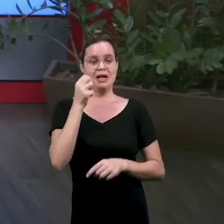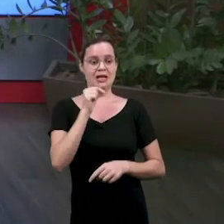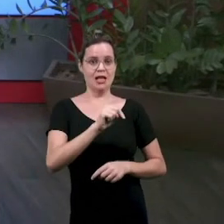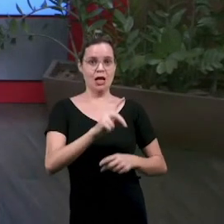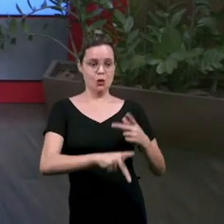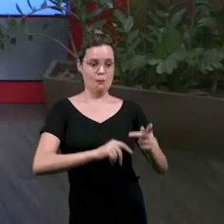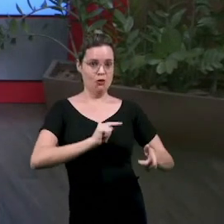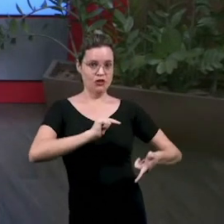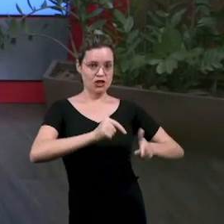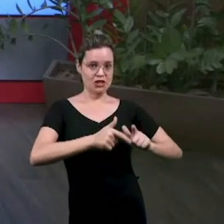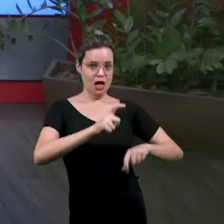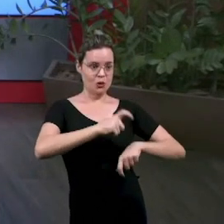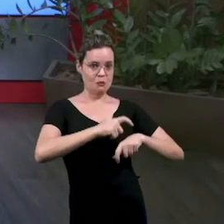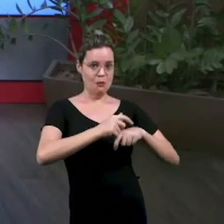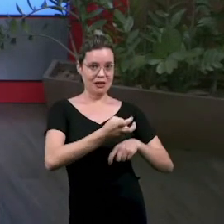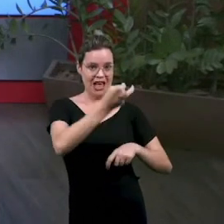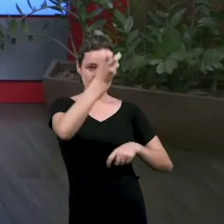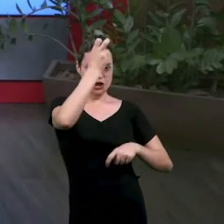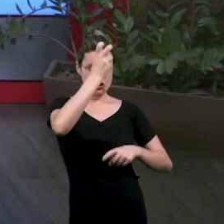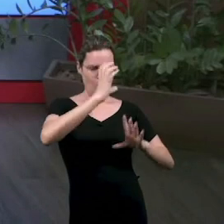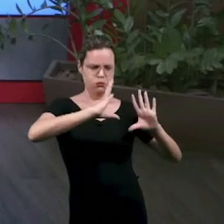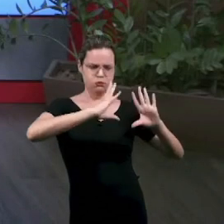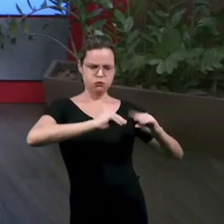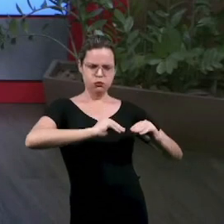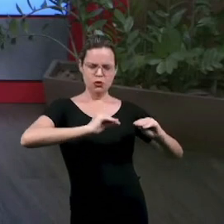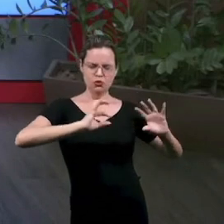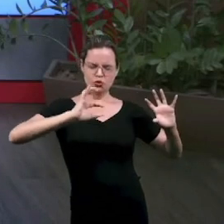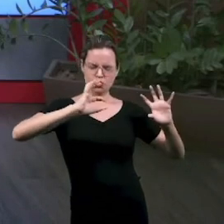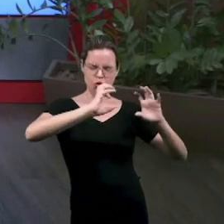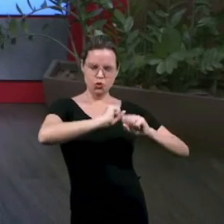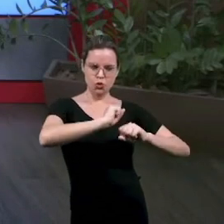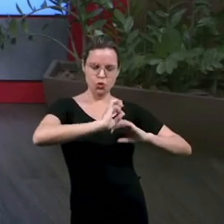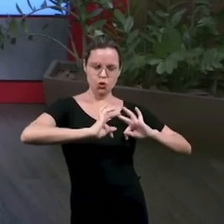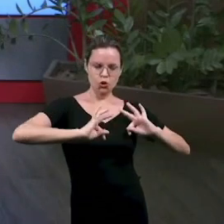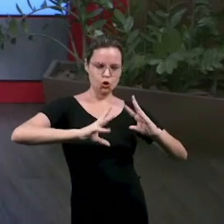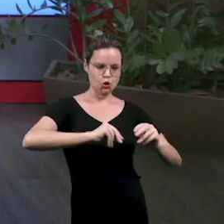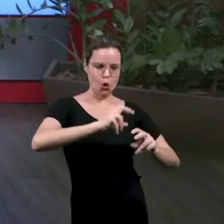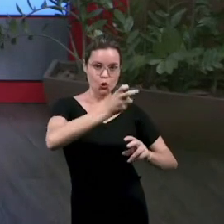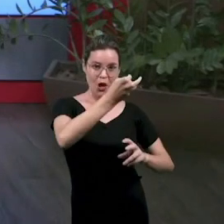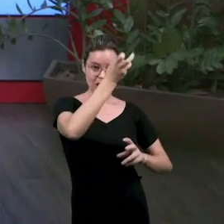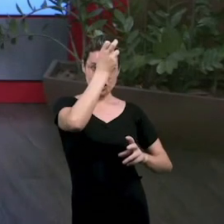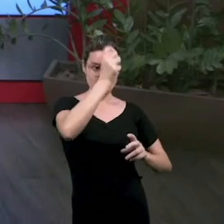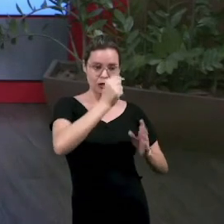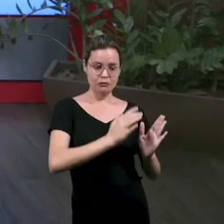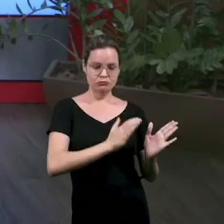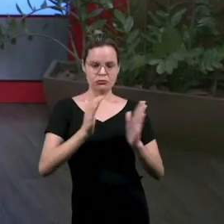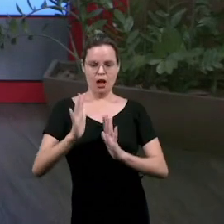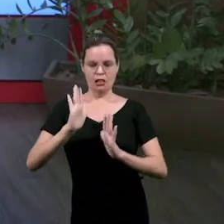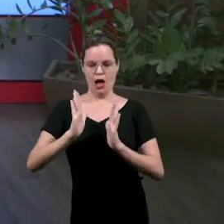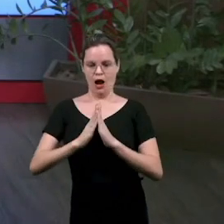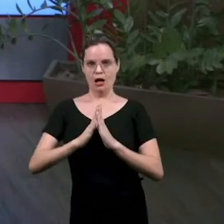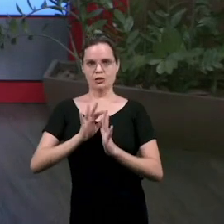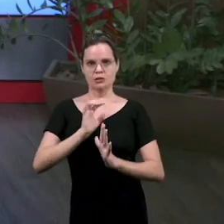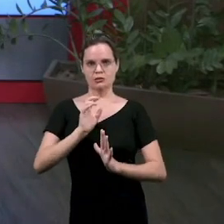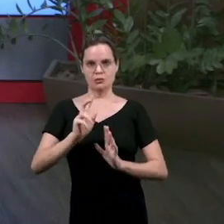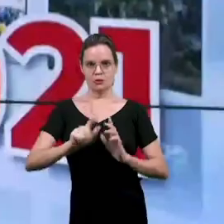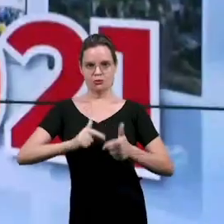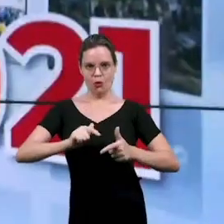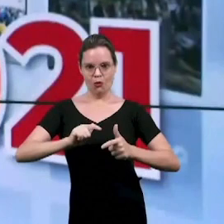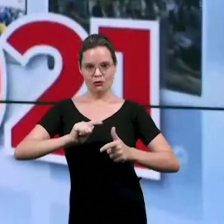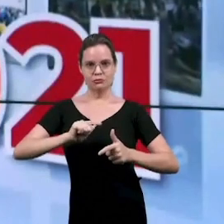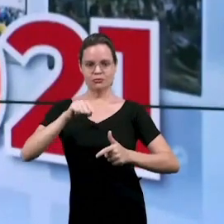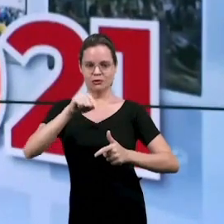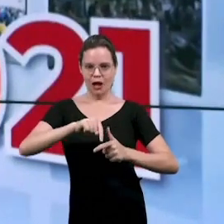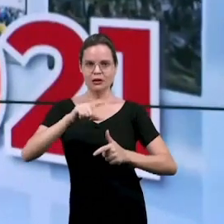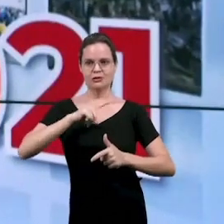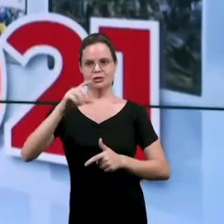arrebatamiento. La experiencia del pueblo de Israel en Egipto, cuando había tinieblas por todo lado, en la casa de Israel había